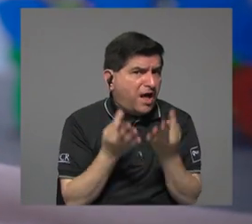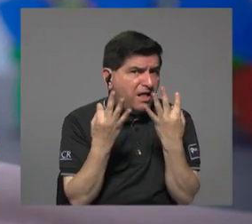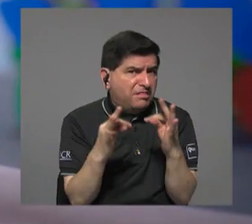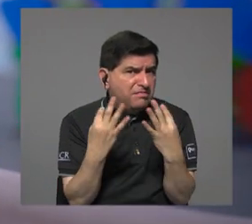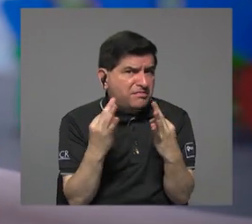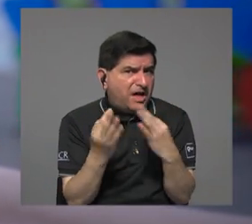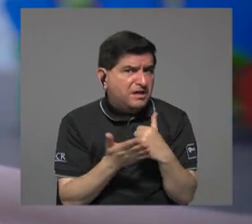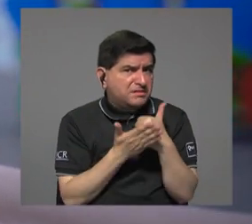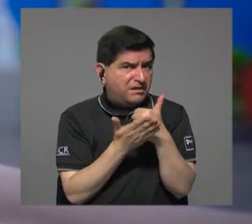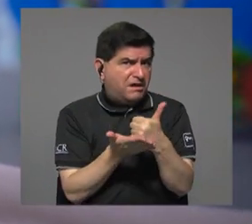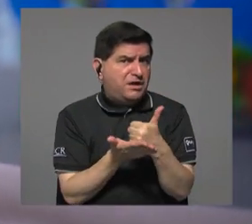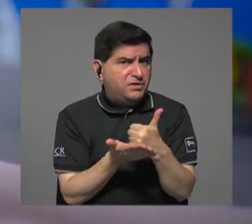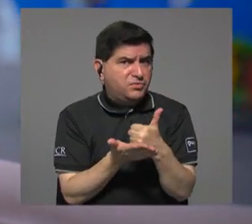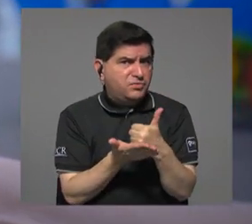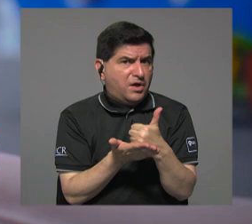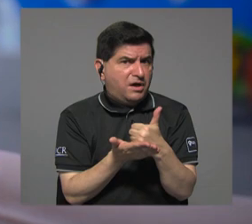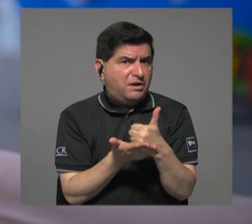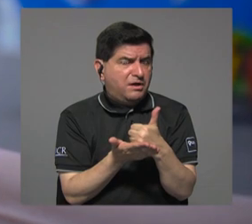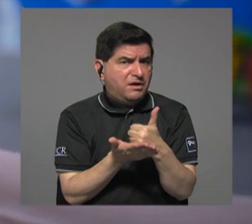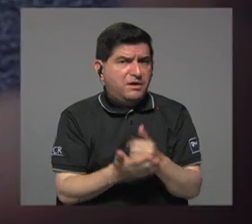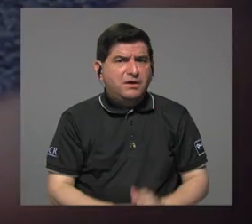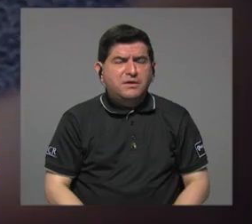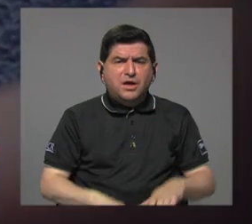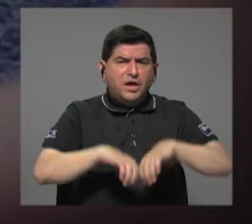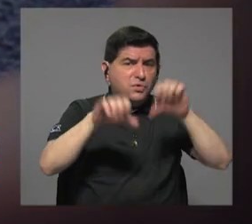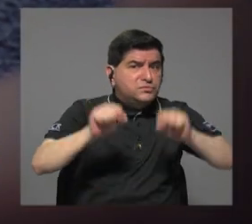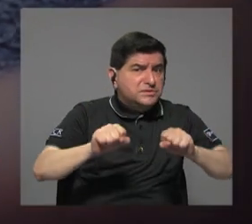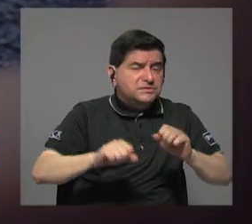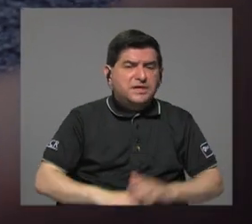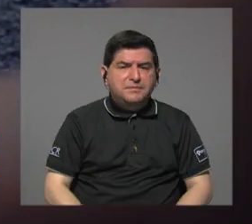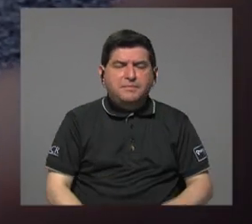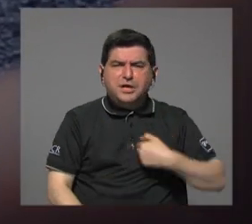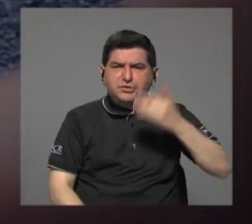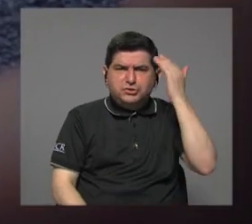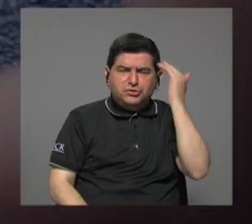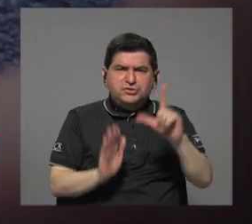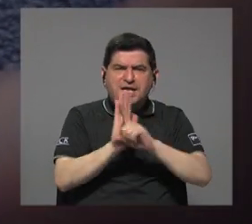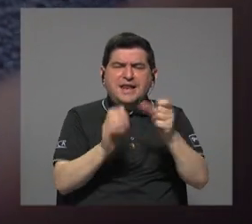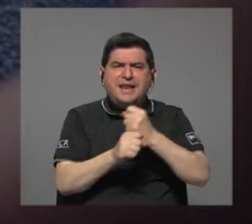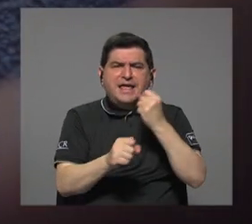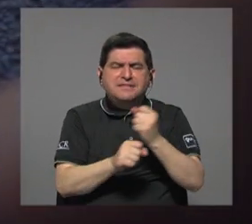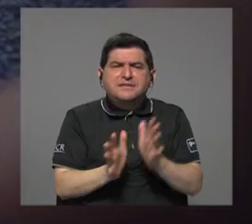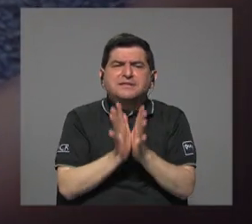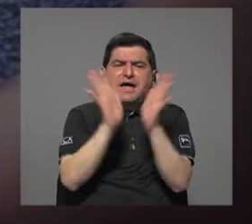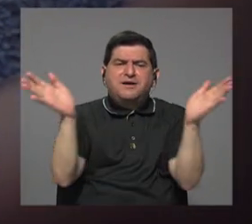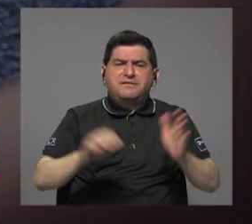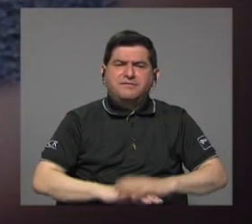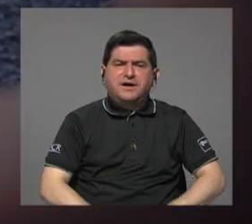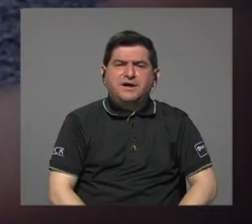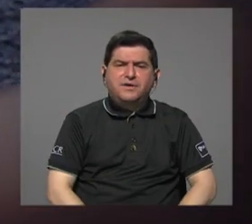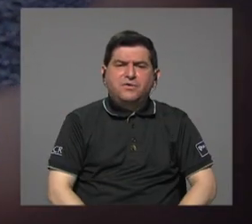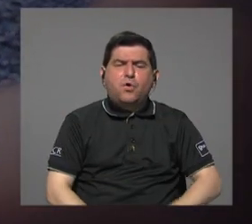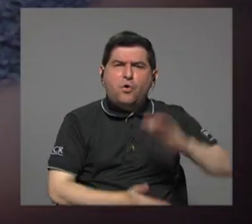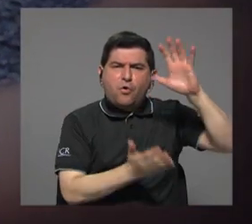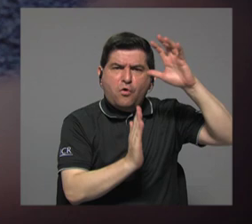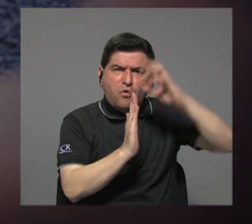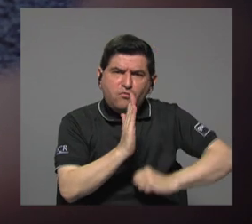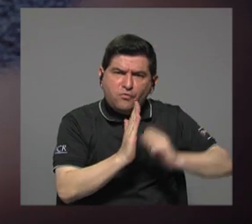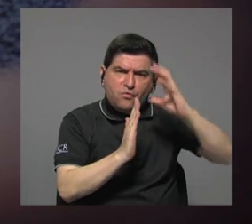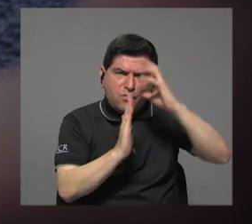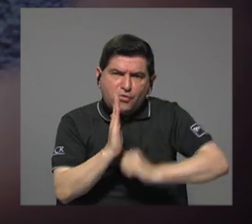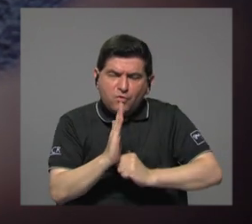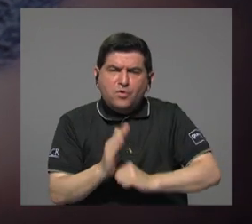de ayudar a sobre un régimen yo sé que la ley de empleo público es que les vamos a rebajar